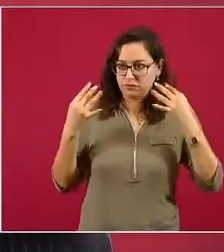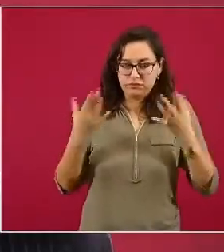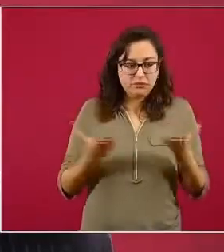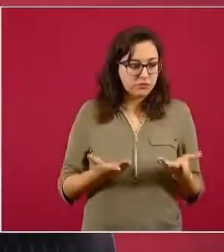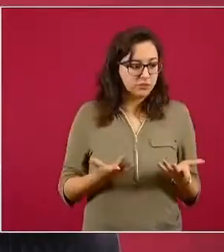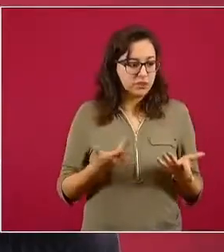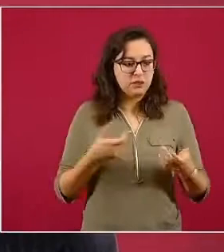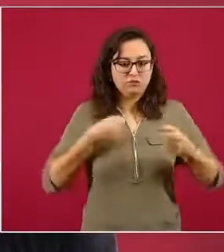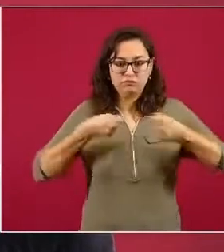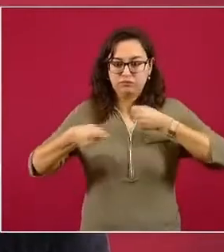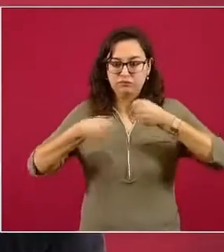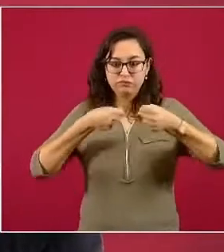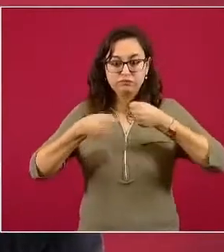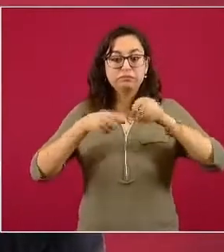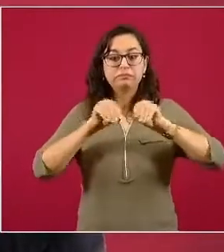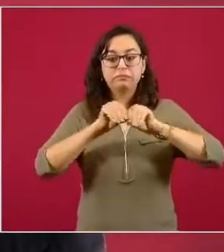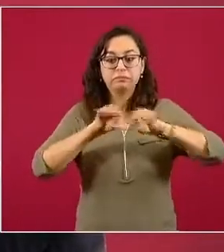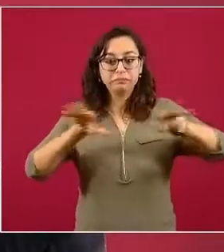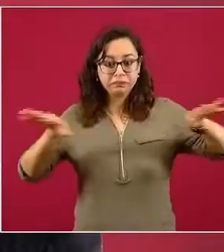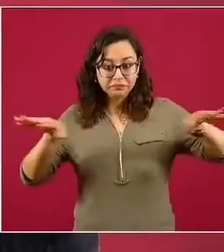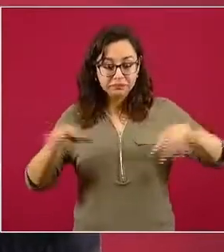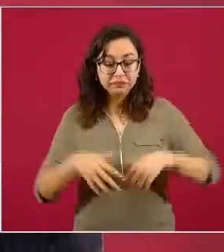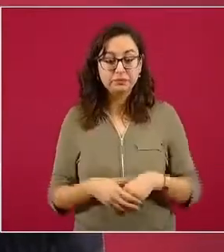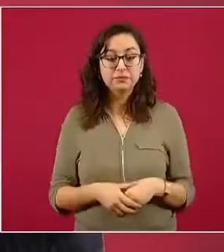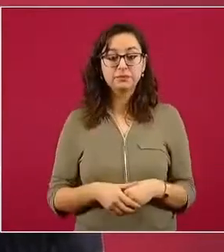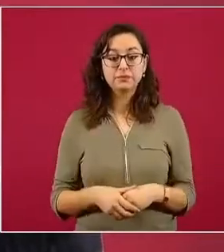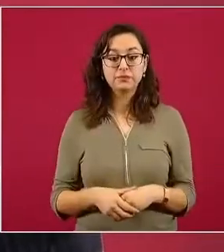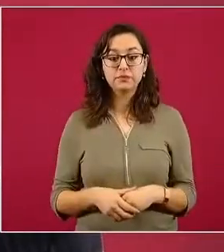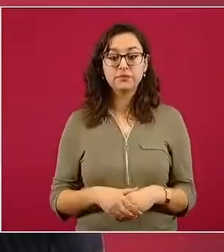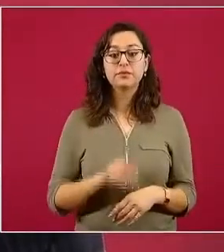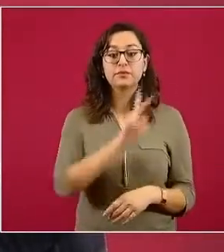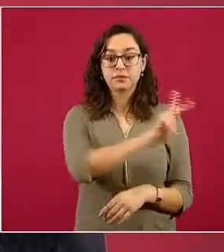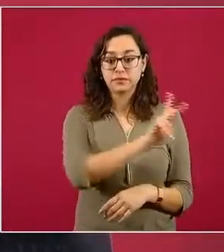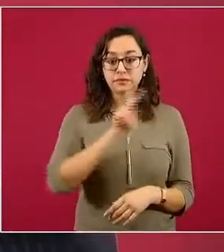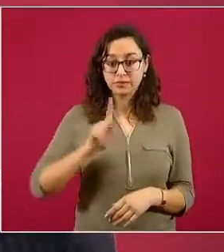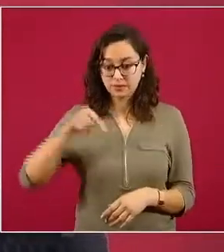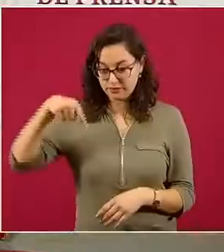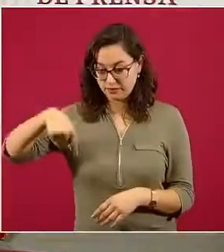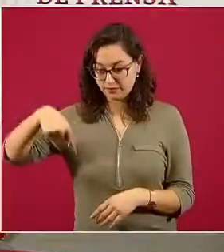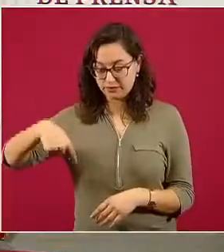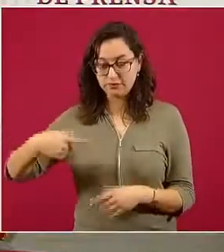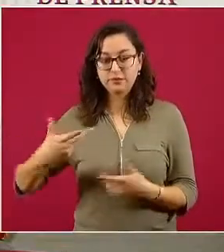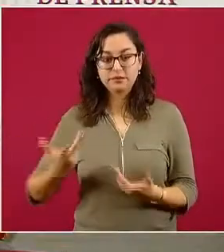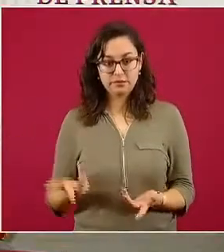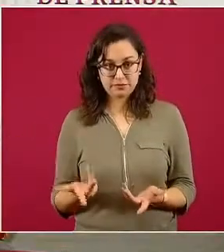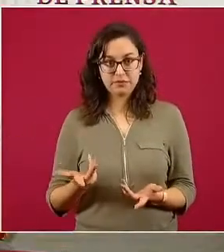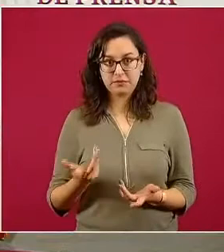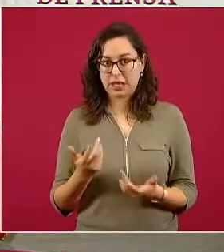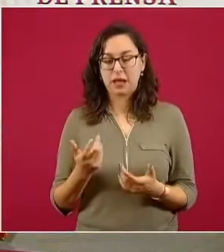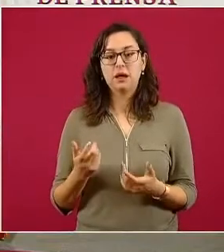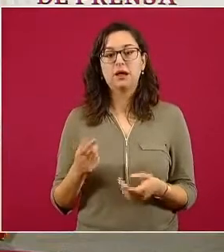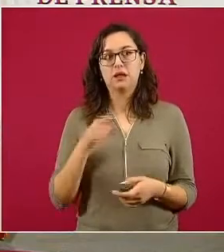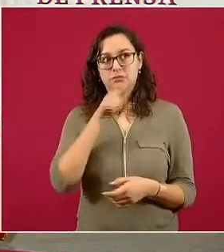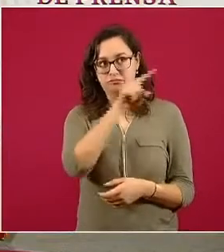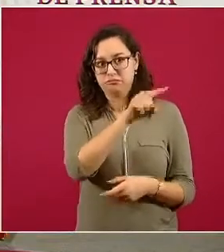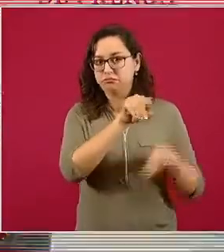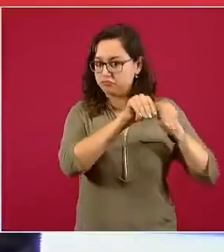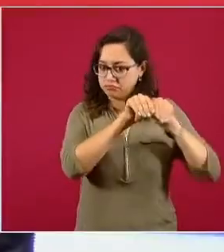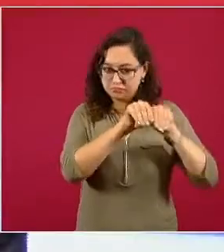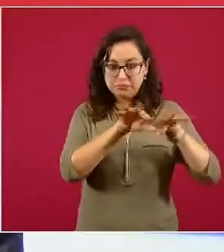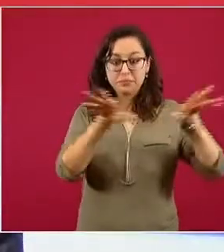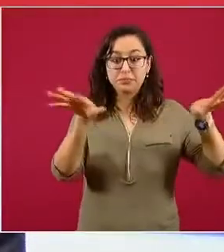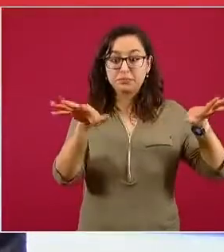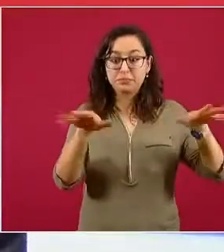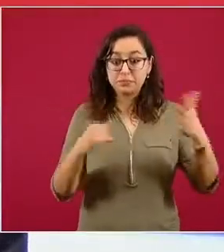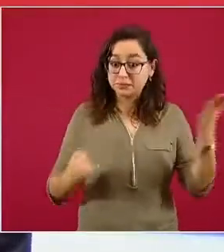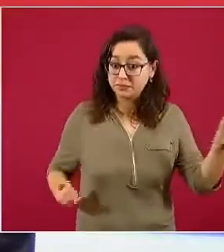de autorización sanitaria, el análogo de nuestro comité de moléculas nuevas. La sesión será pública. La resolución no